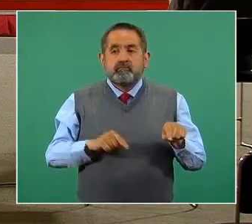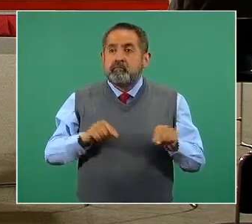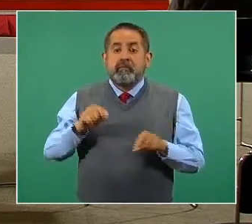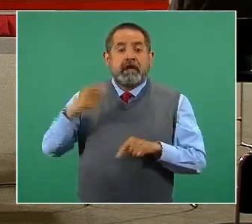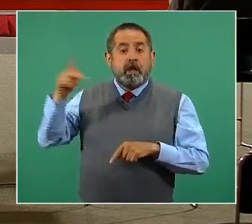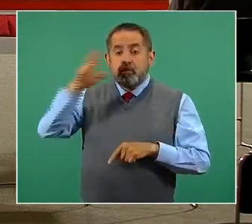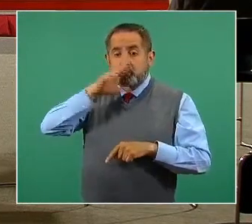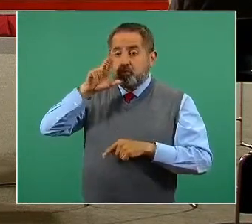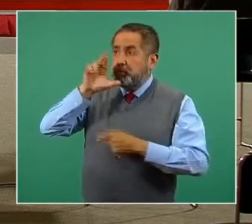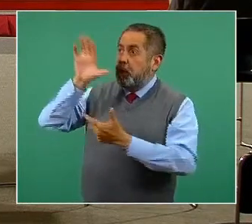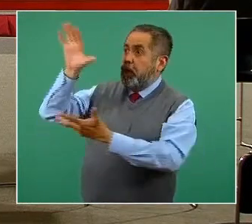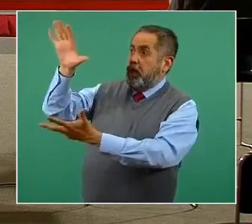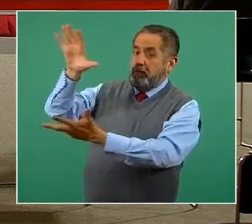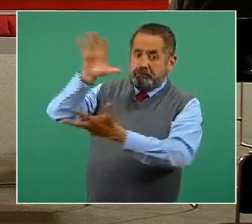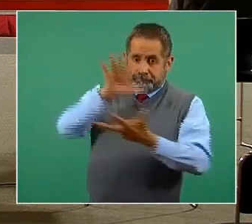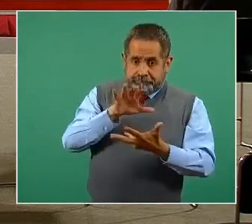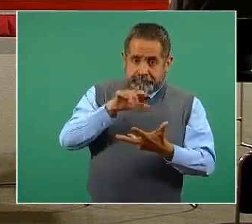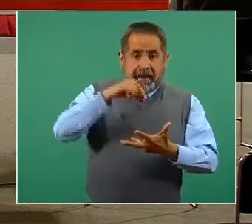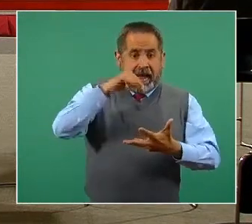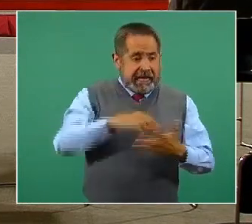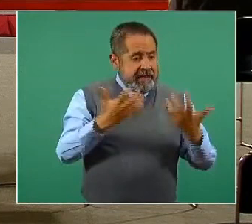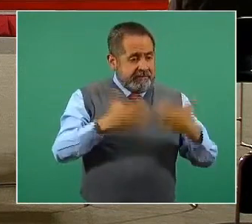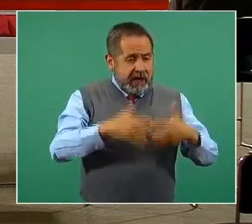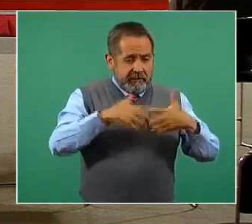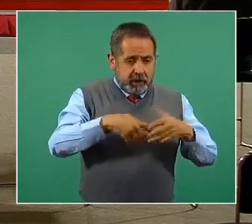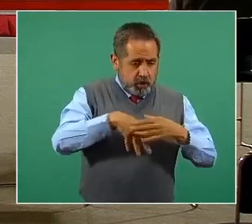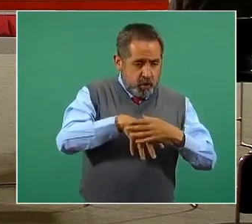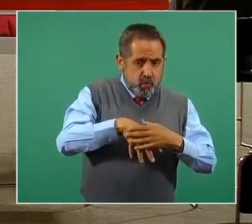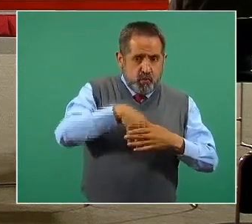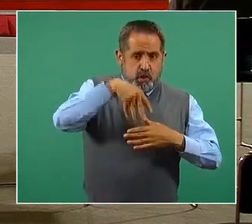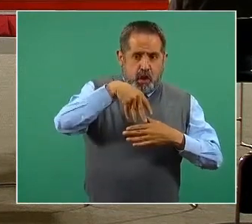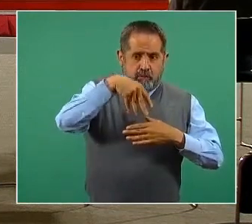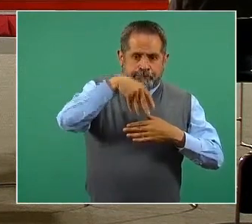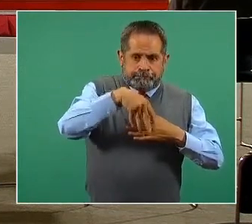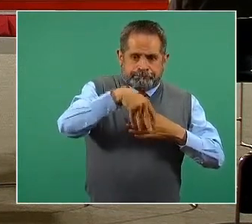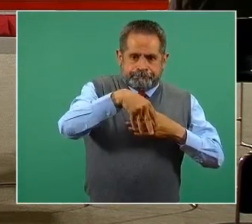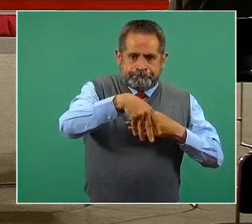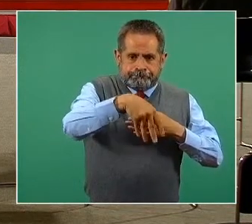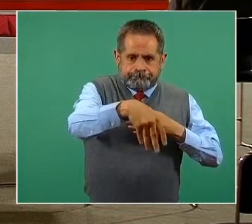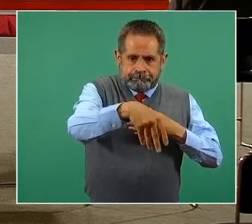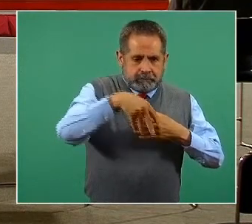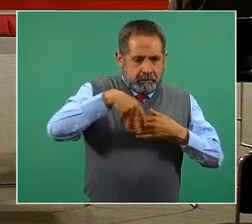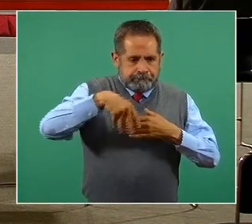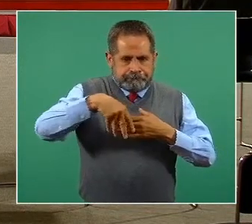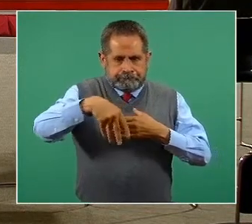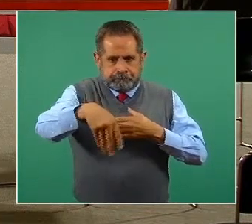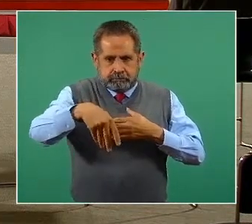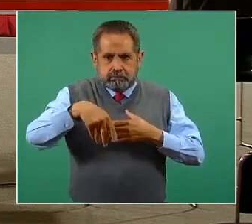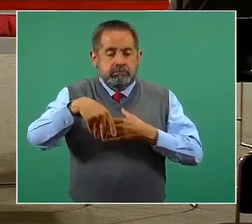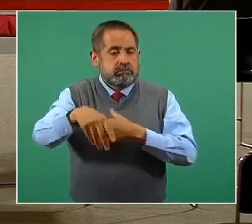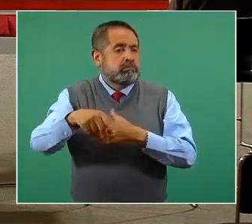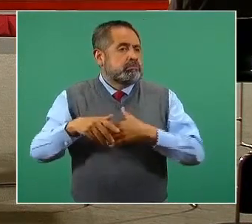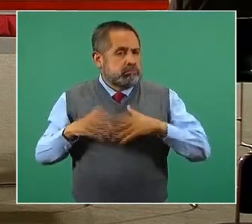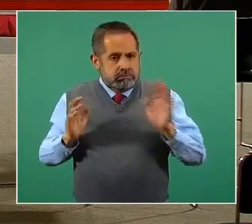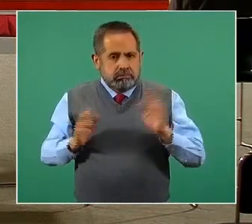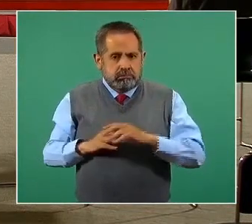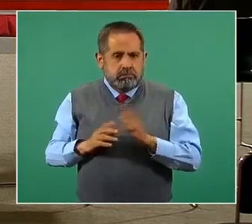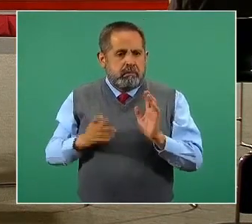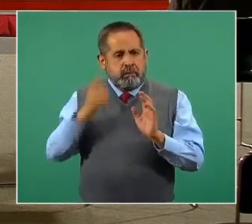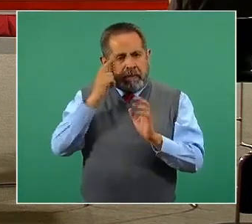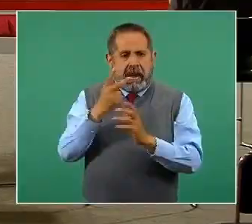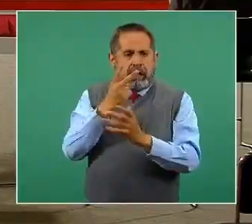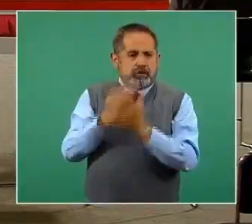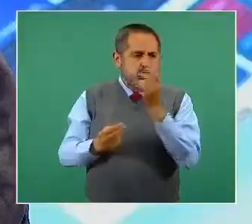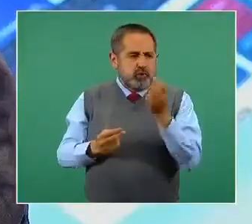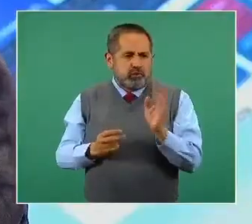envase la vacuna Sputnik. El proyecto no es específico para Sputnik Light, puede ser los dos